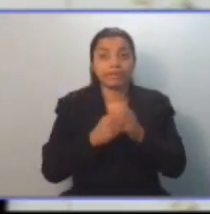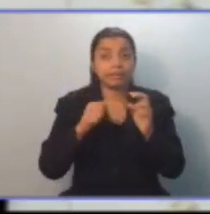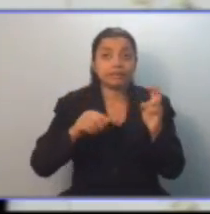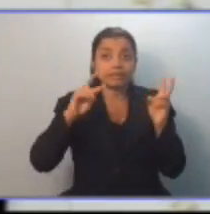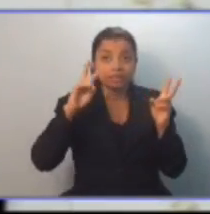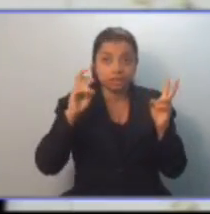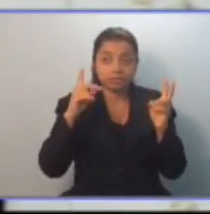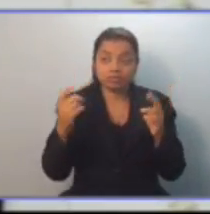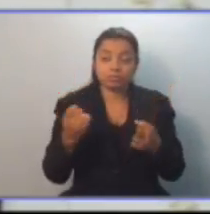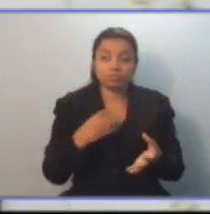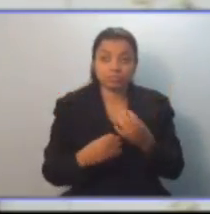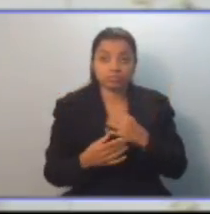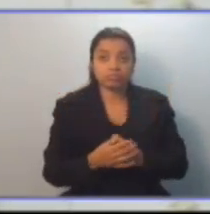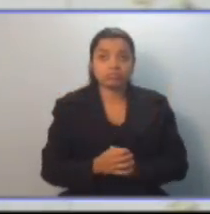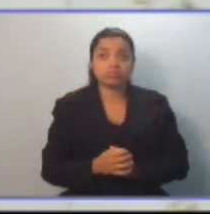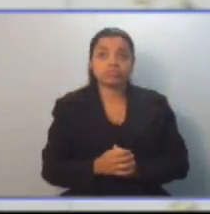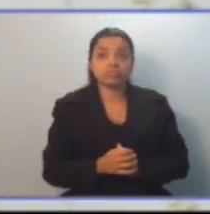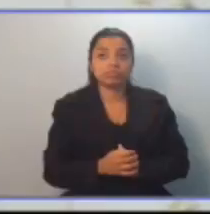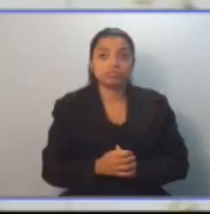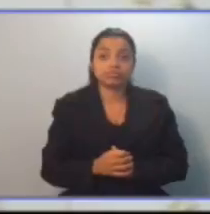que usted menciona.